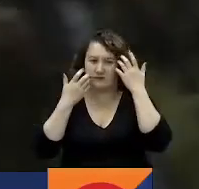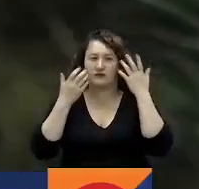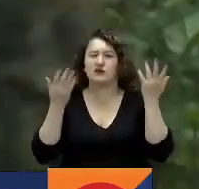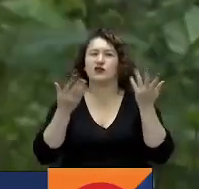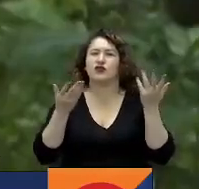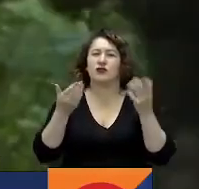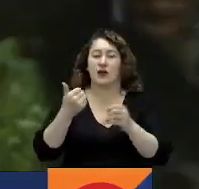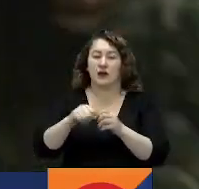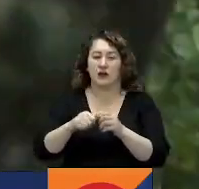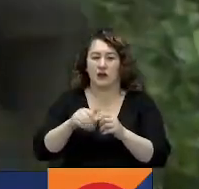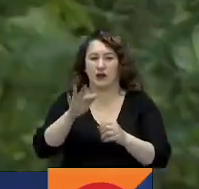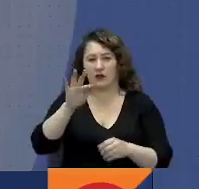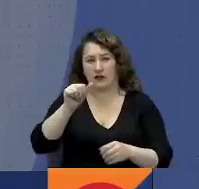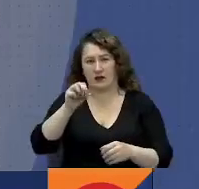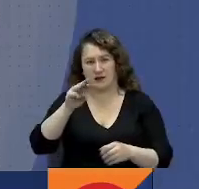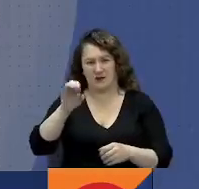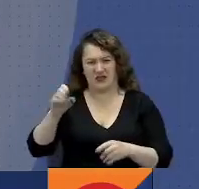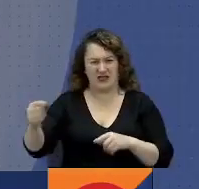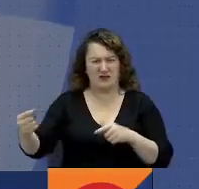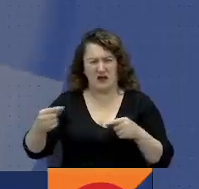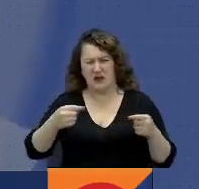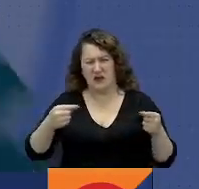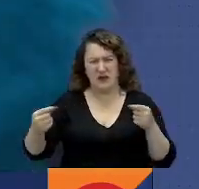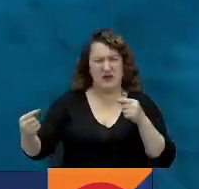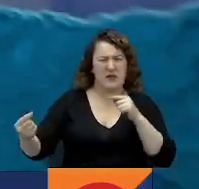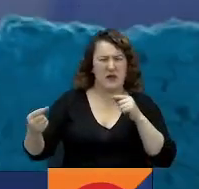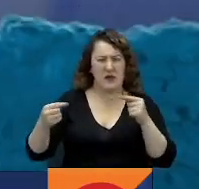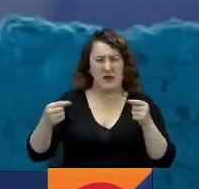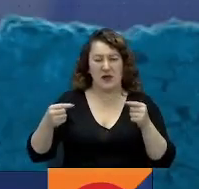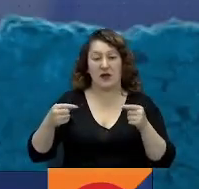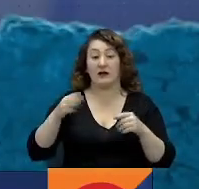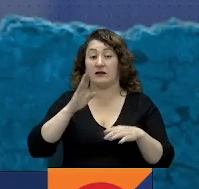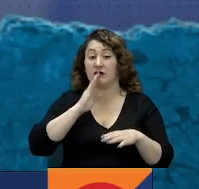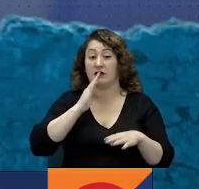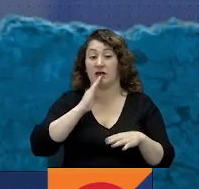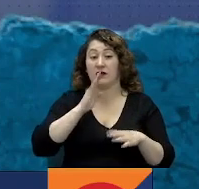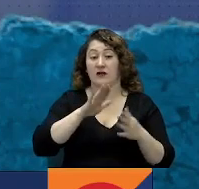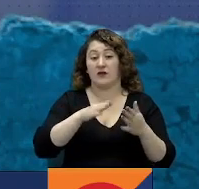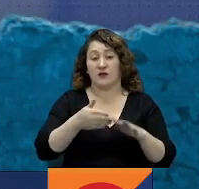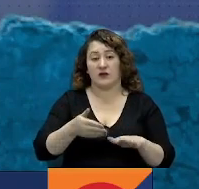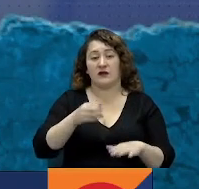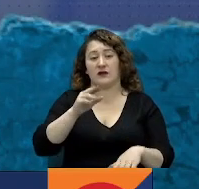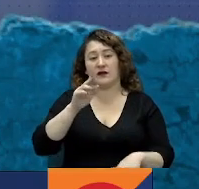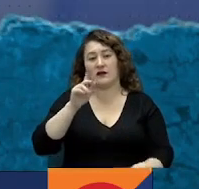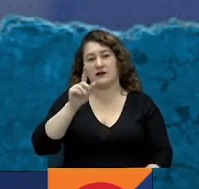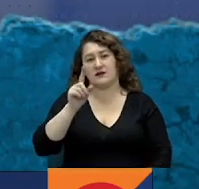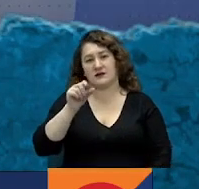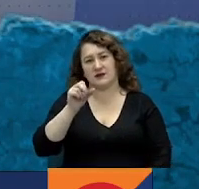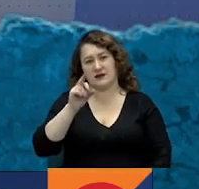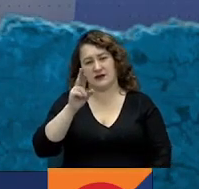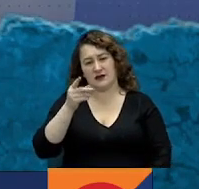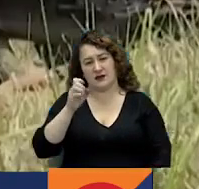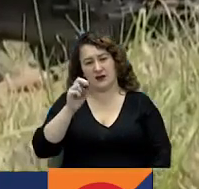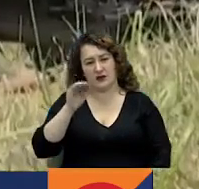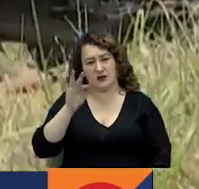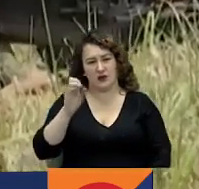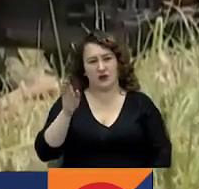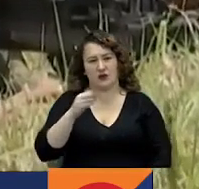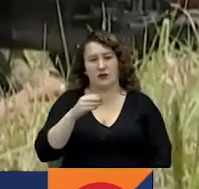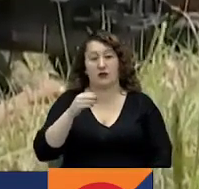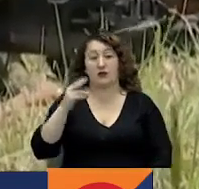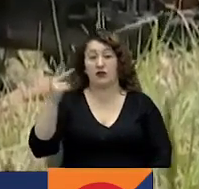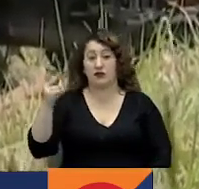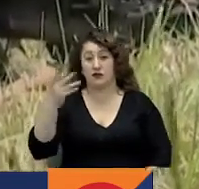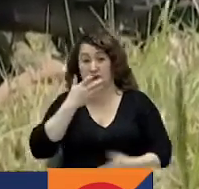Arauca, y allí los combates cobraron la vida del sargento Franklin Montaña y 2 guerrilleros. El ejército denunció que la guerrilla